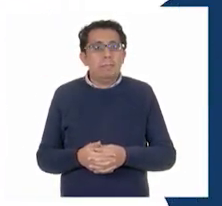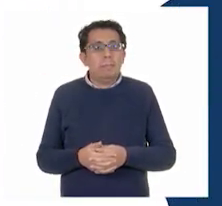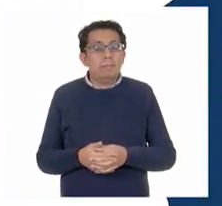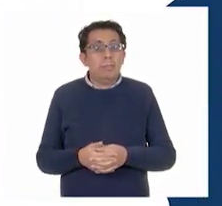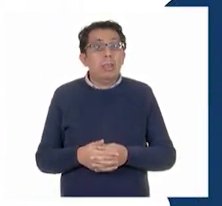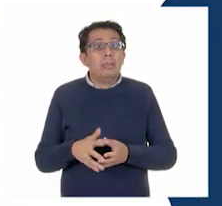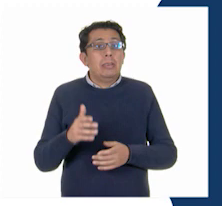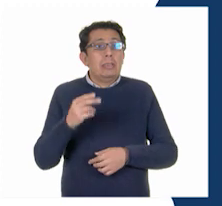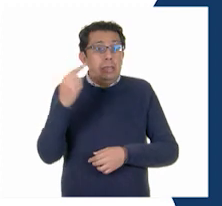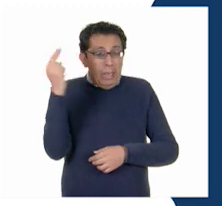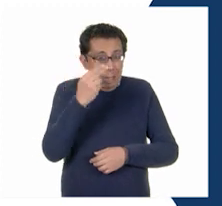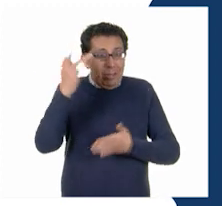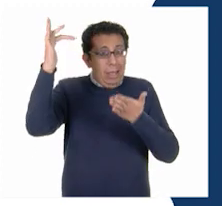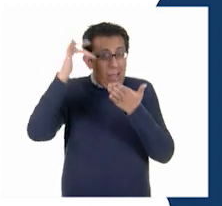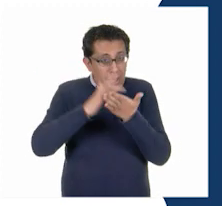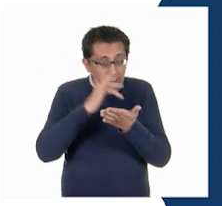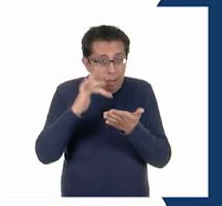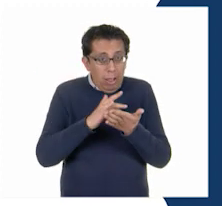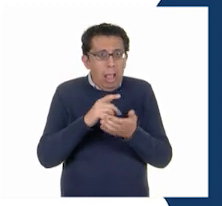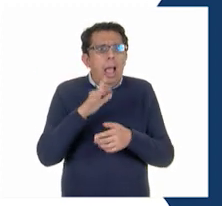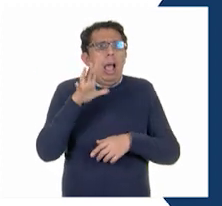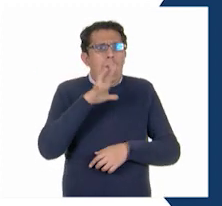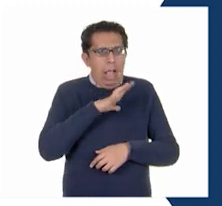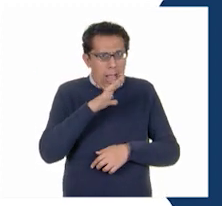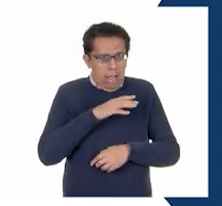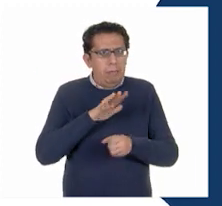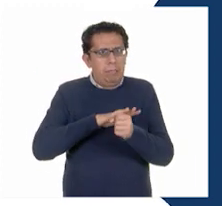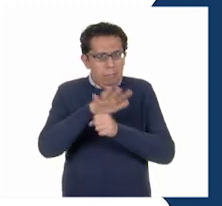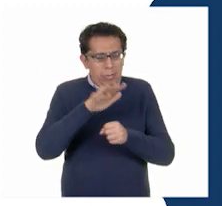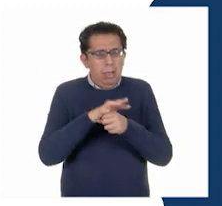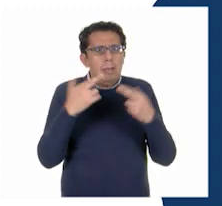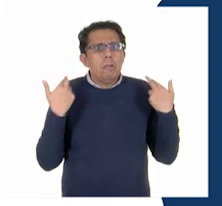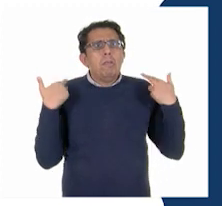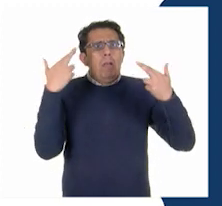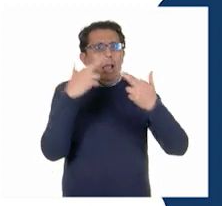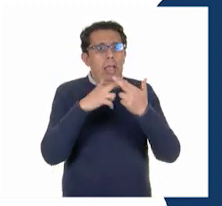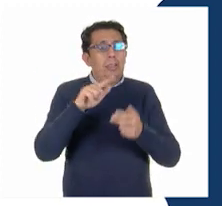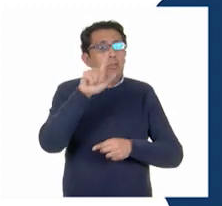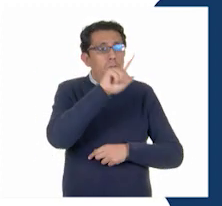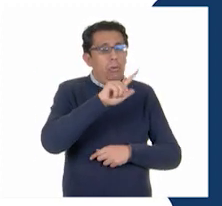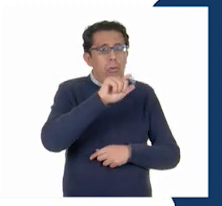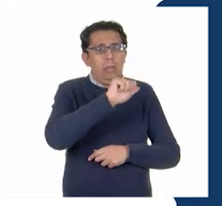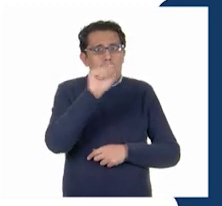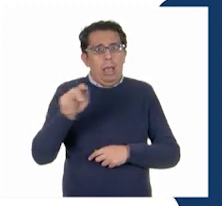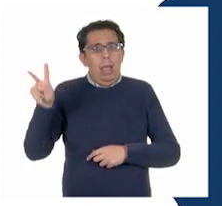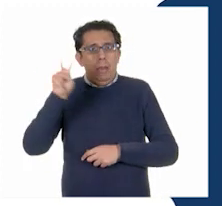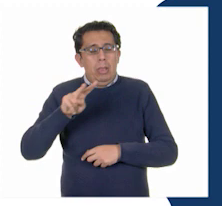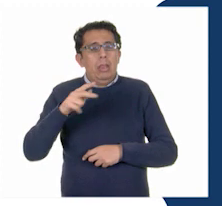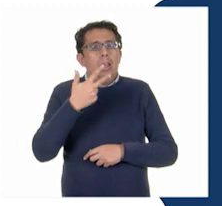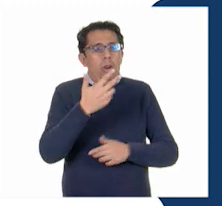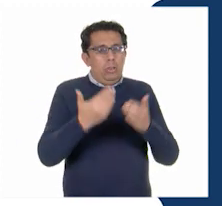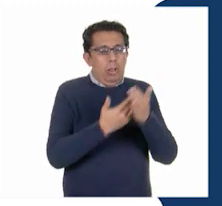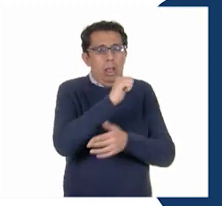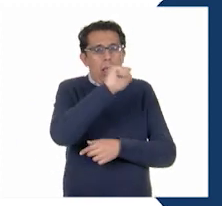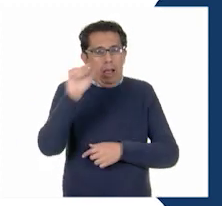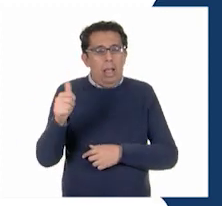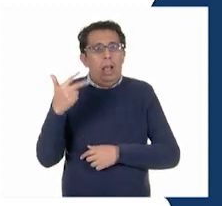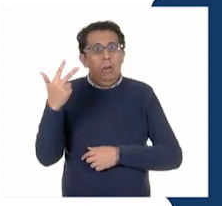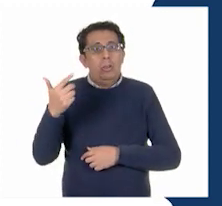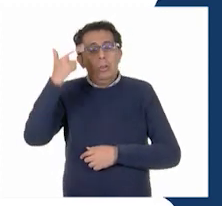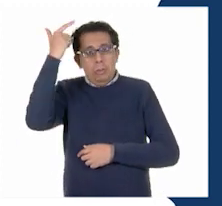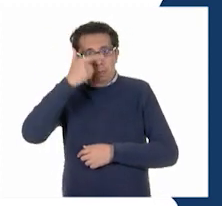Para apoyo pedagógico, hay maestras y maestros de lunes a viernes de 8 a 20 horas en el teléfono